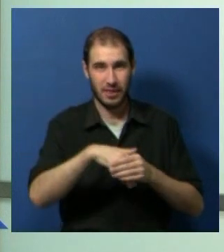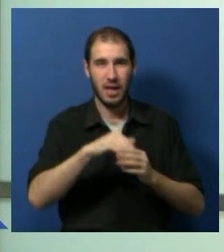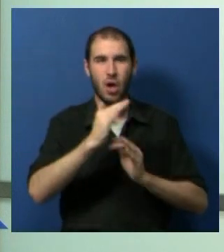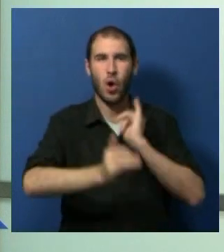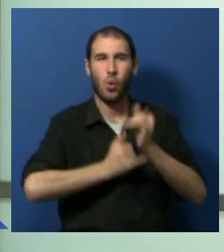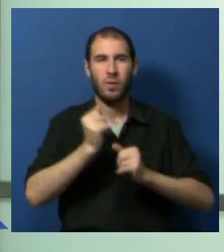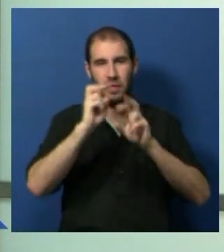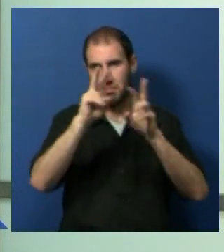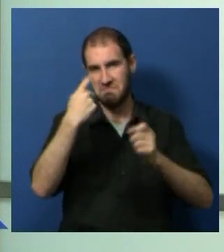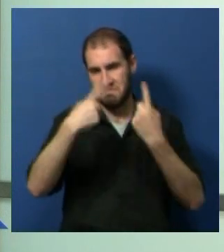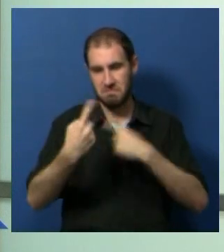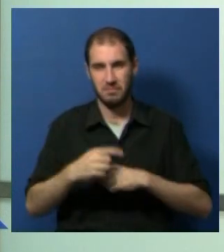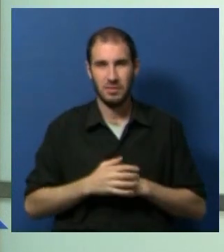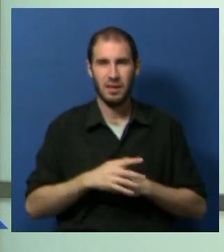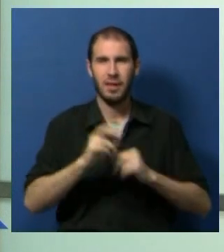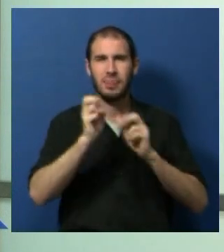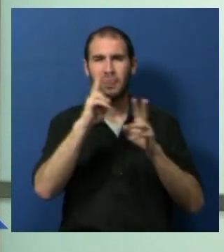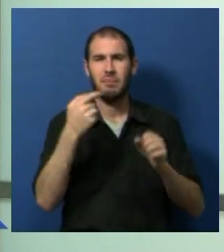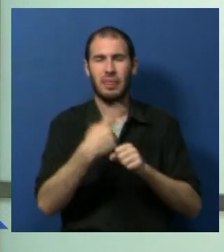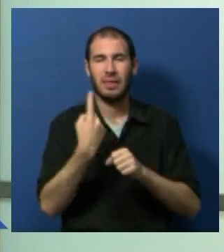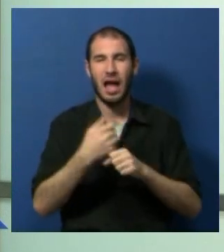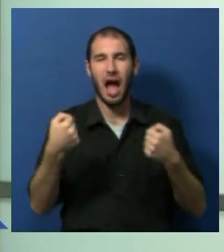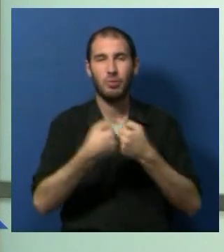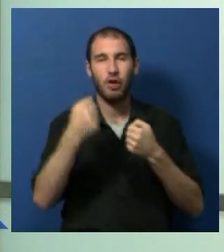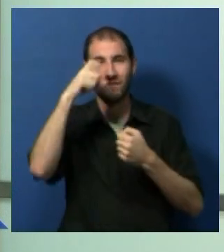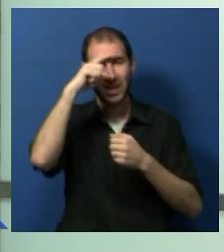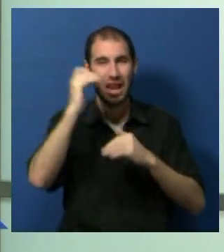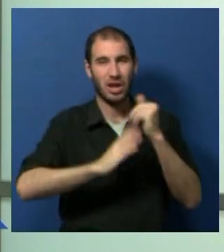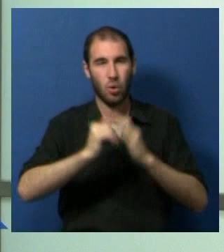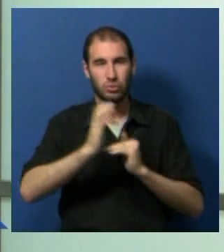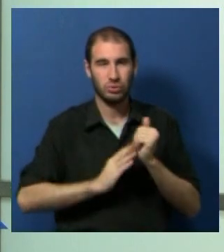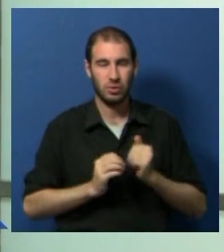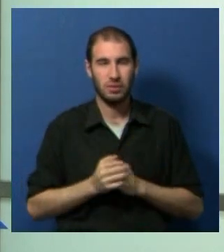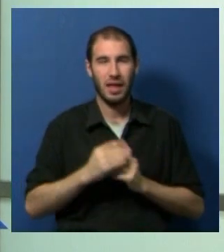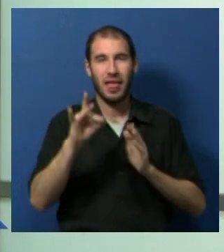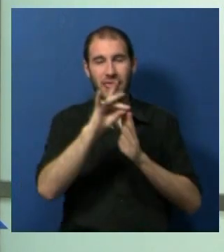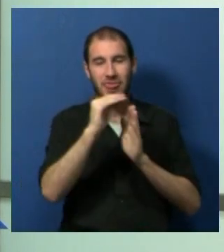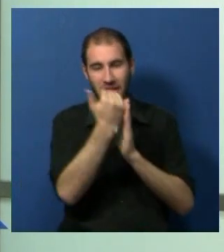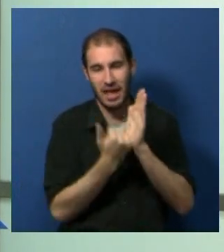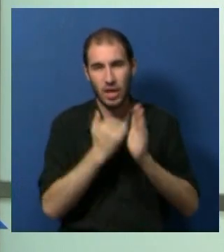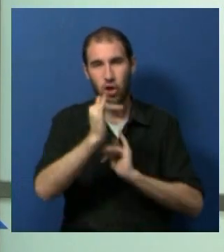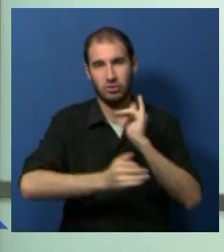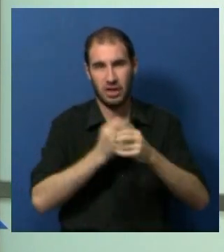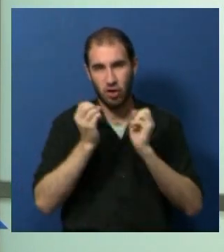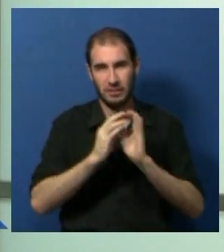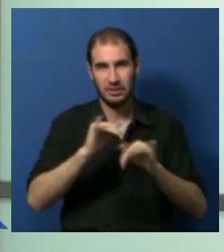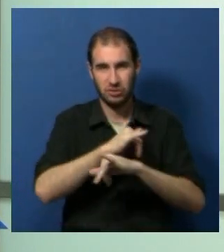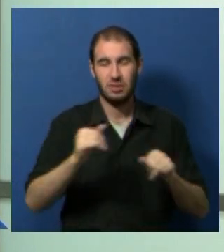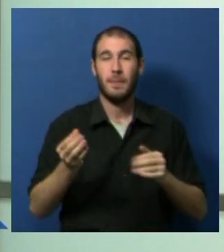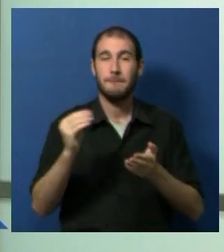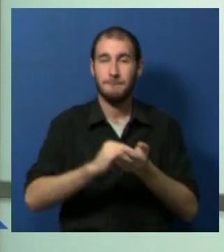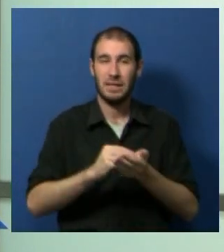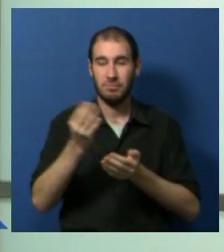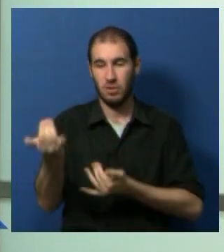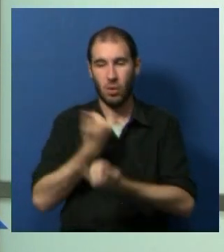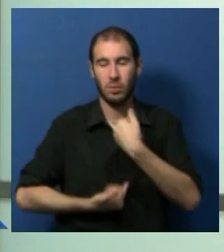sobre diferentes temas. Uno de ellos es el Acuerdo Federal para la Construcción, dábamos detalles al inicio del noticiero y también con la